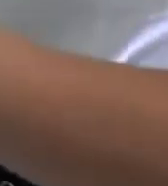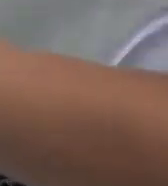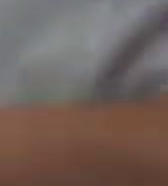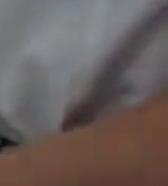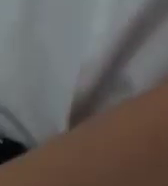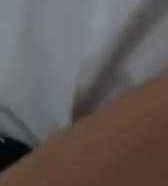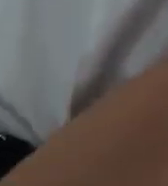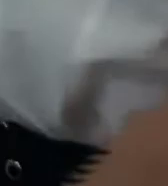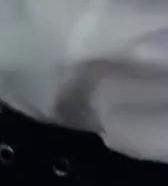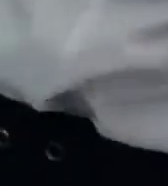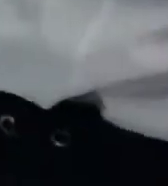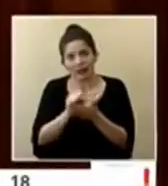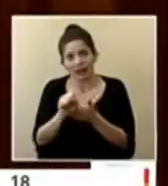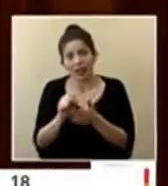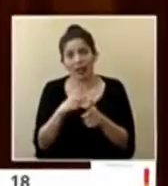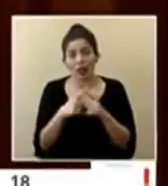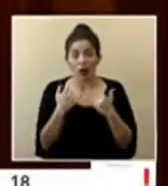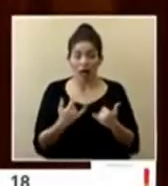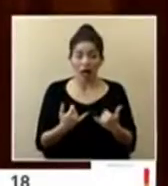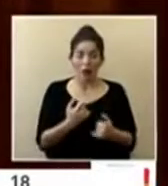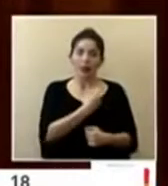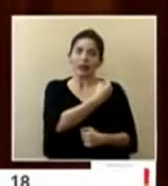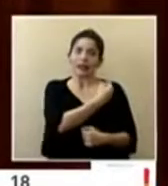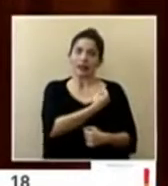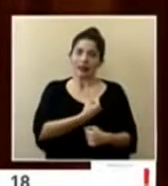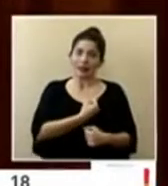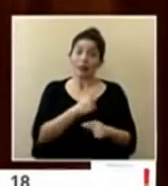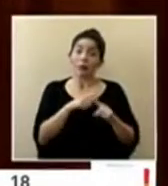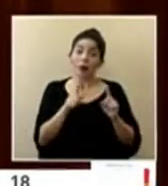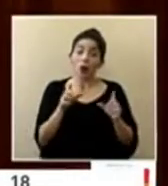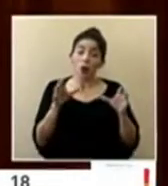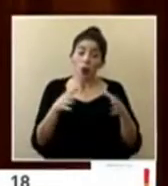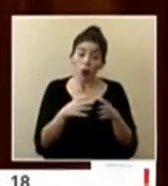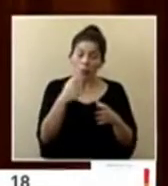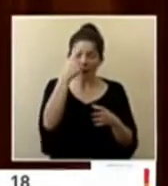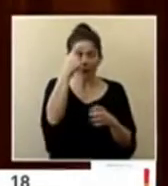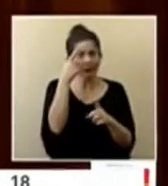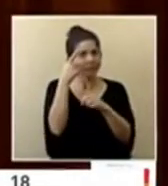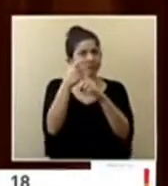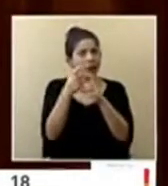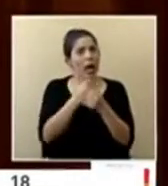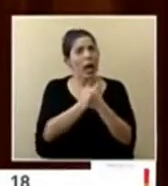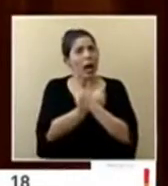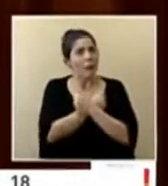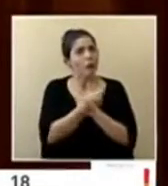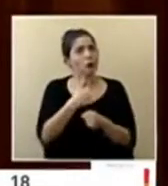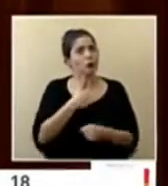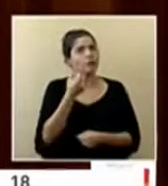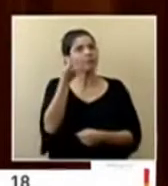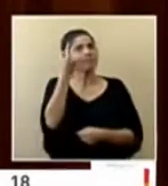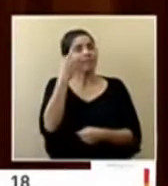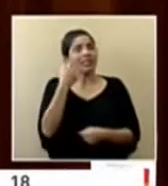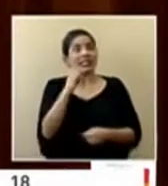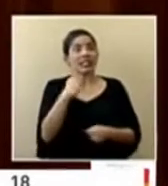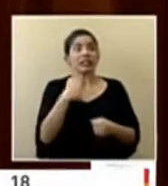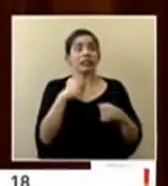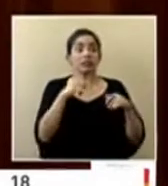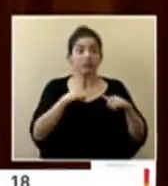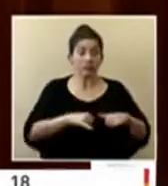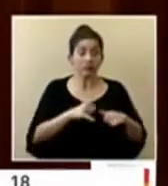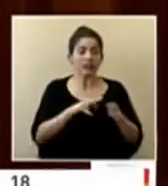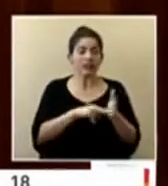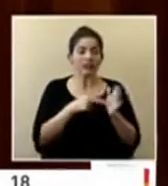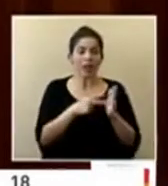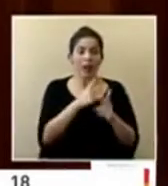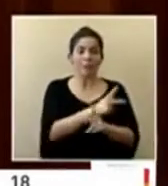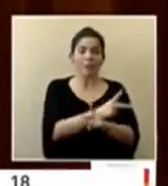país. Así que es un sacrificio, pero cuando lo hacemos también por amor y por comprensión de que esto significa protegernos y proteger